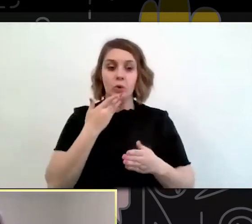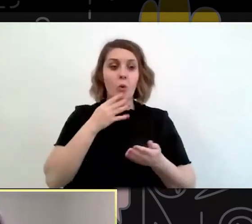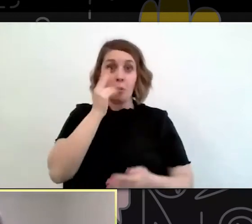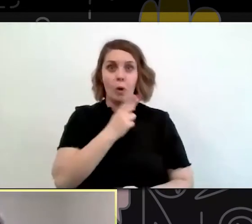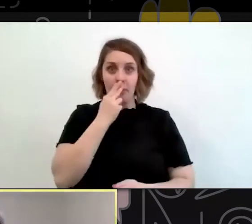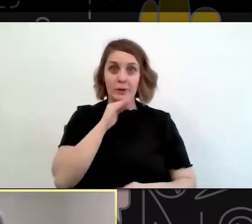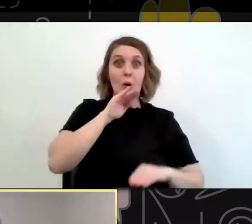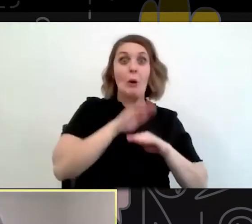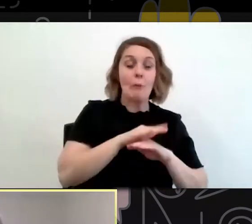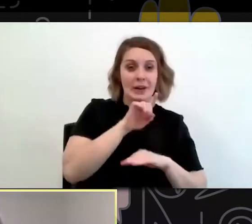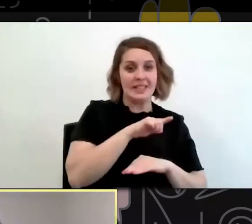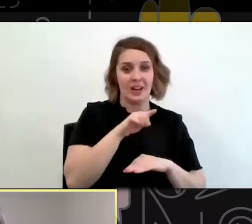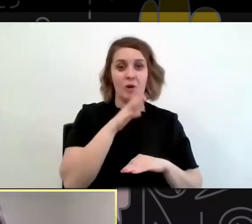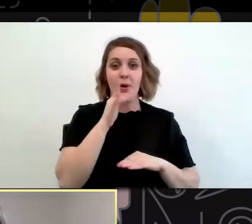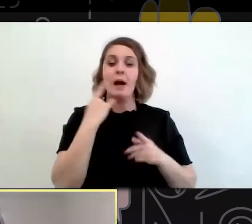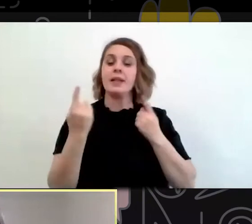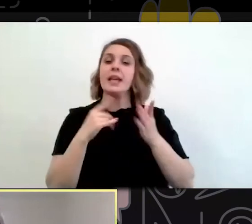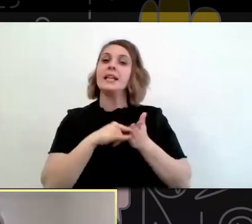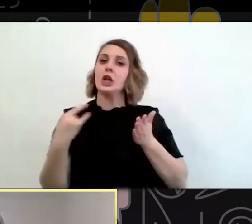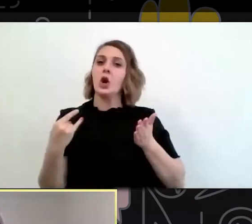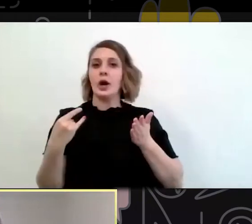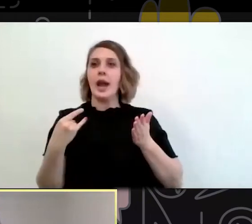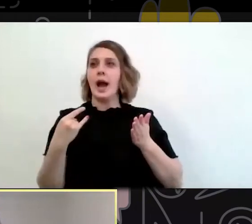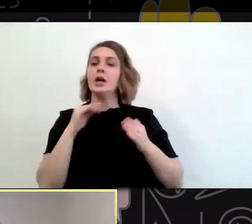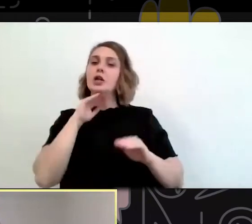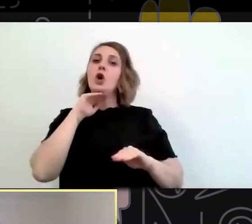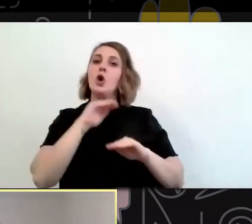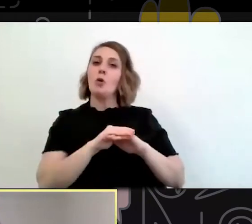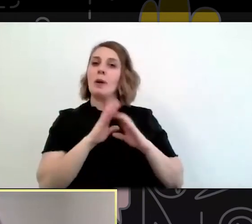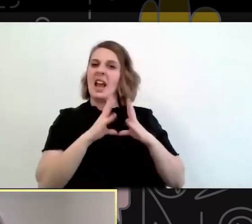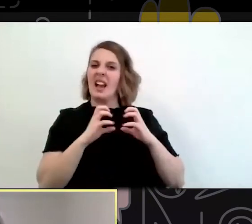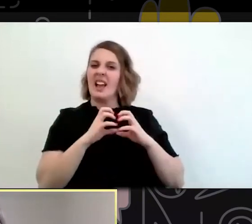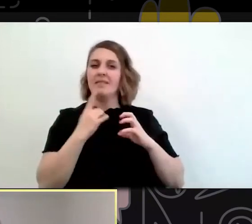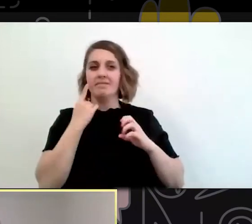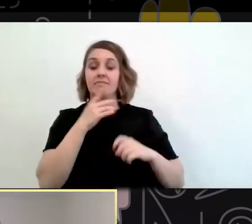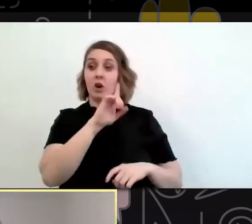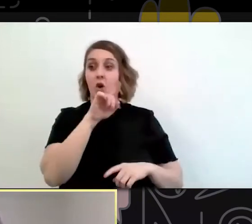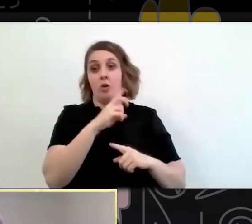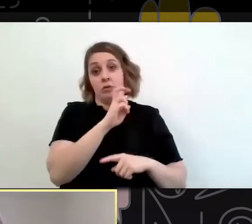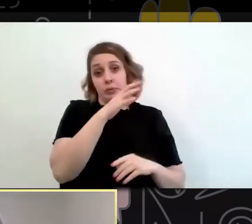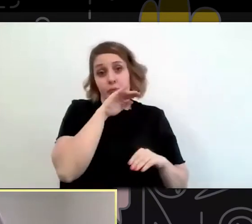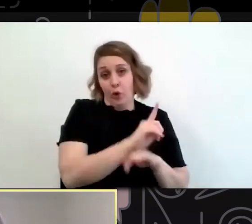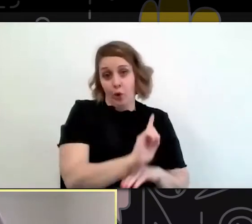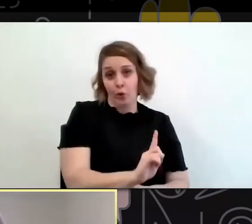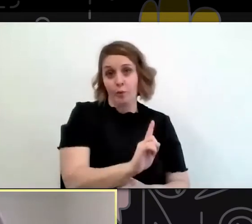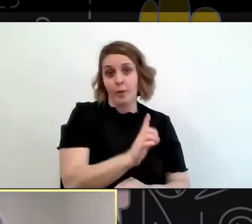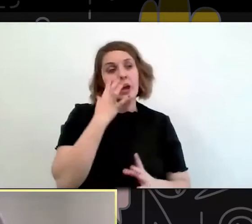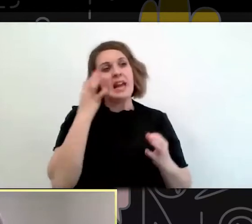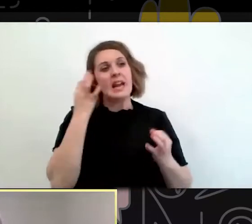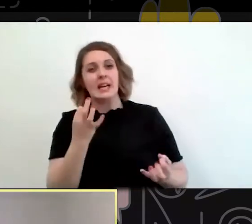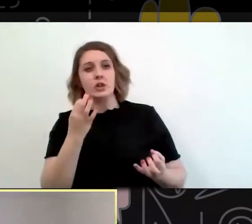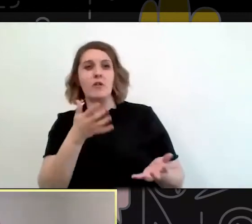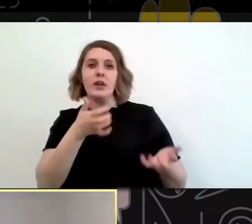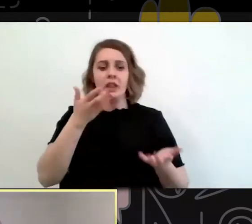prometen, ¿no? A veces las tecnologías cumplen las expectativas y otras veces no, y el balance de riesgos-beneficios no está muy claro,